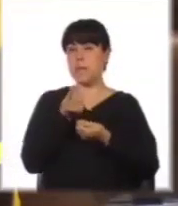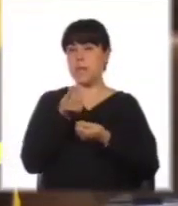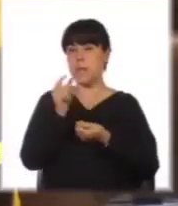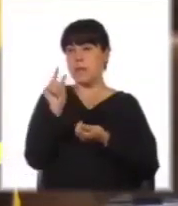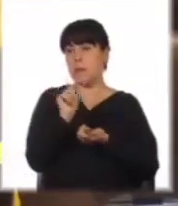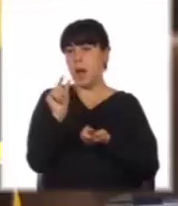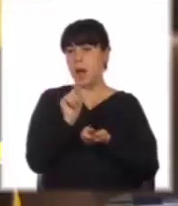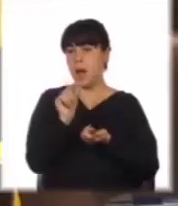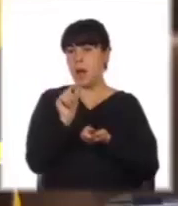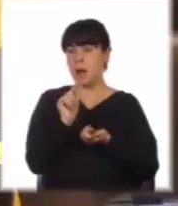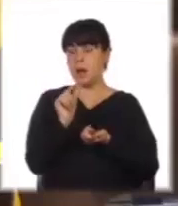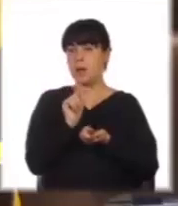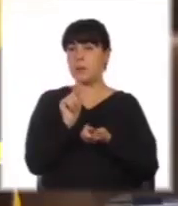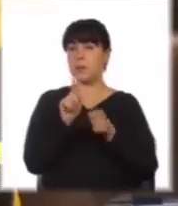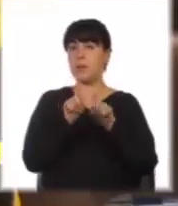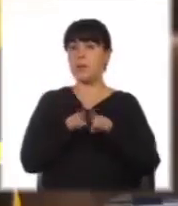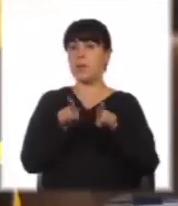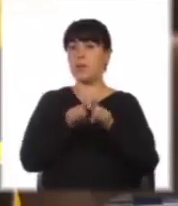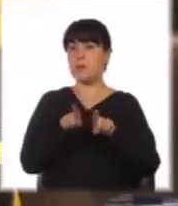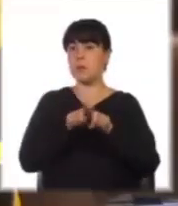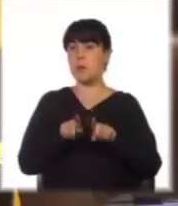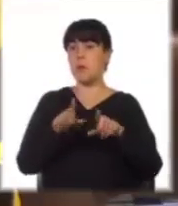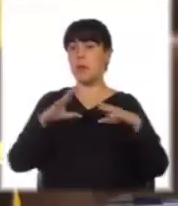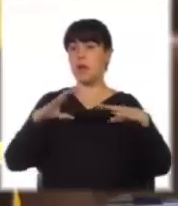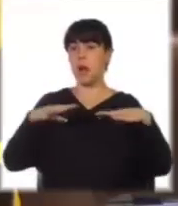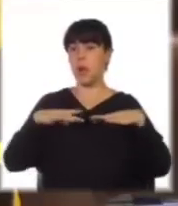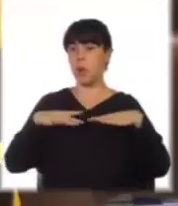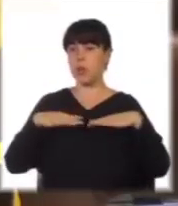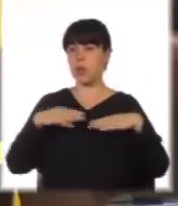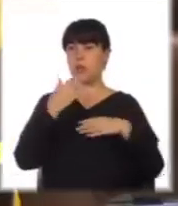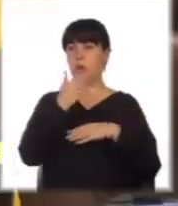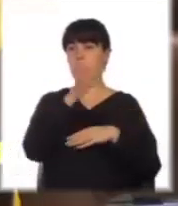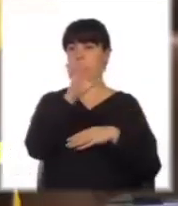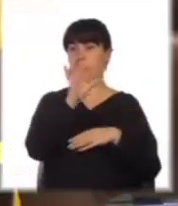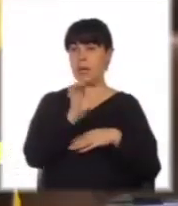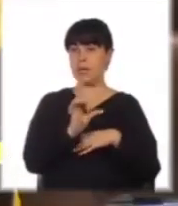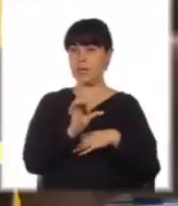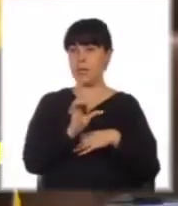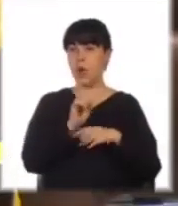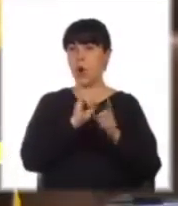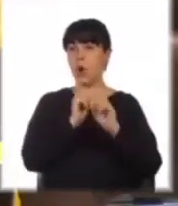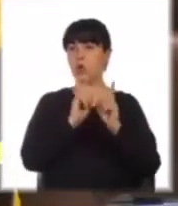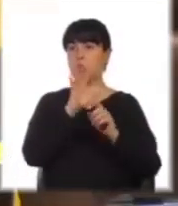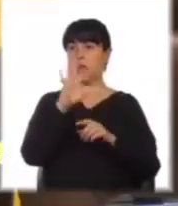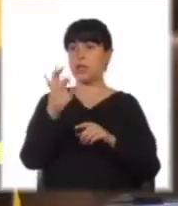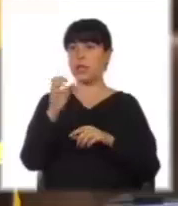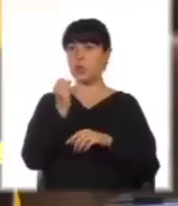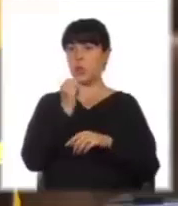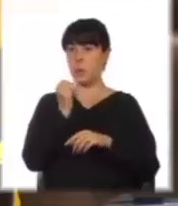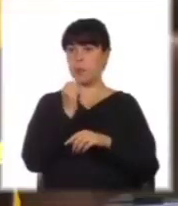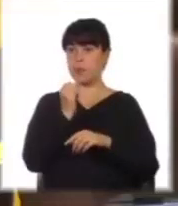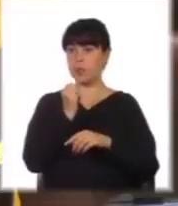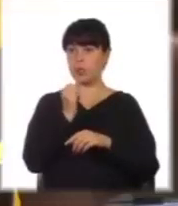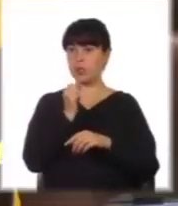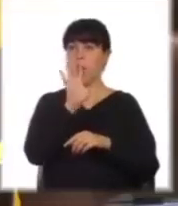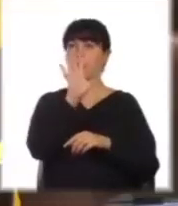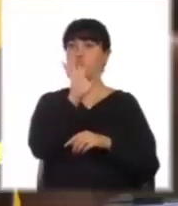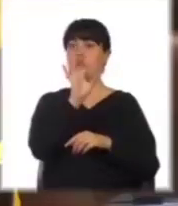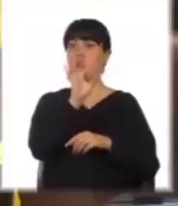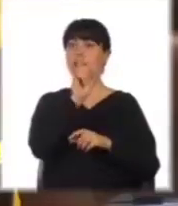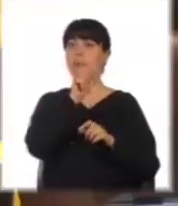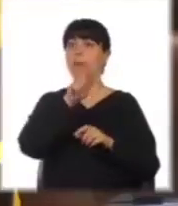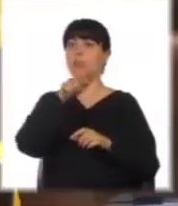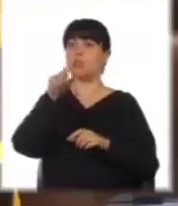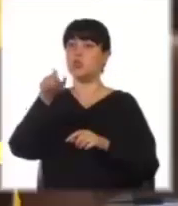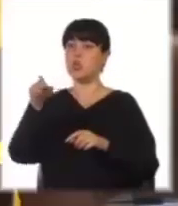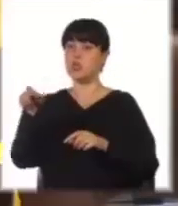monto que la prevista para jubilaciones mínimas que otorga el Banco de Provisión Social, de unos 11.500 pesos, que comprende a unas 50 personas,